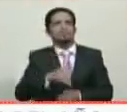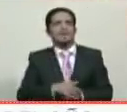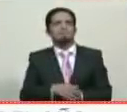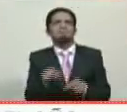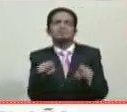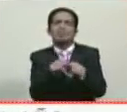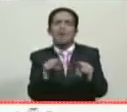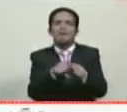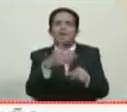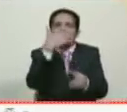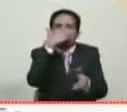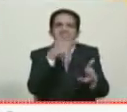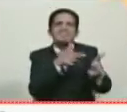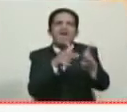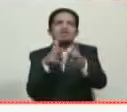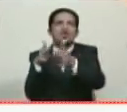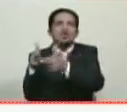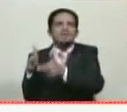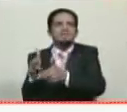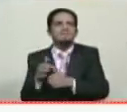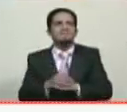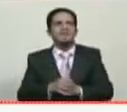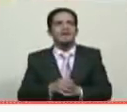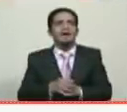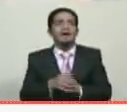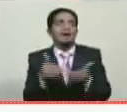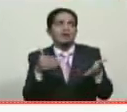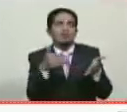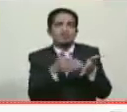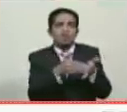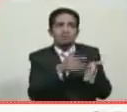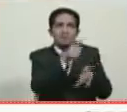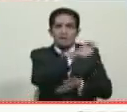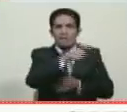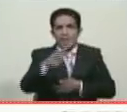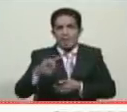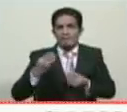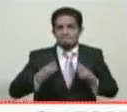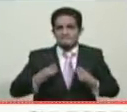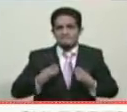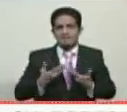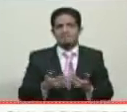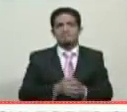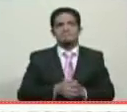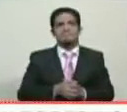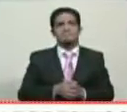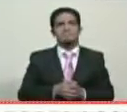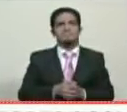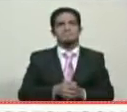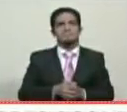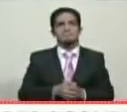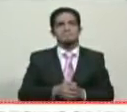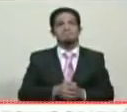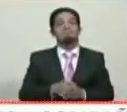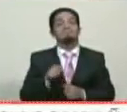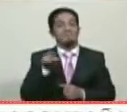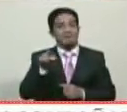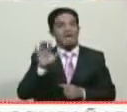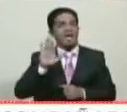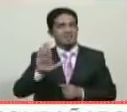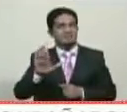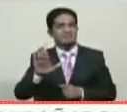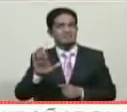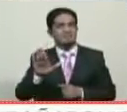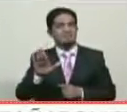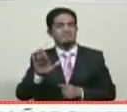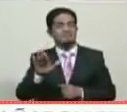terrorista, es un acto de barbarie contra el humanismo. Así actúan criminales contra nuestro pueblo